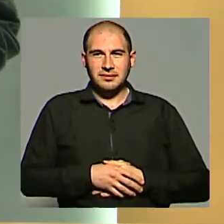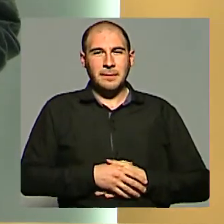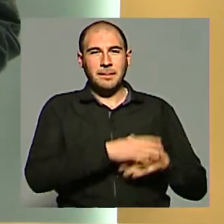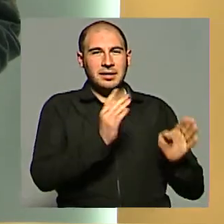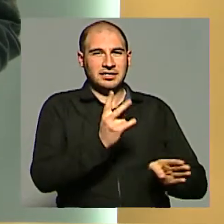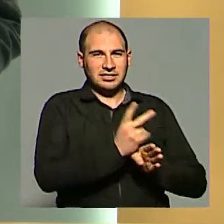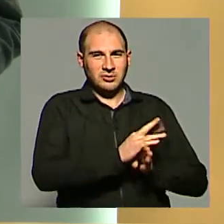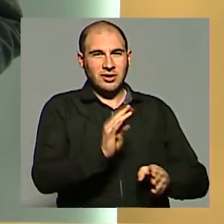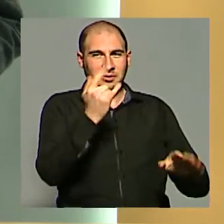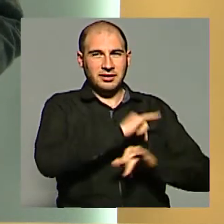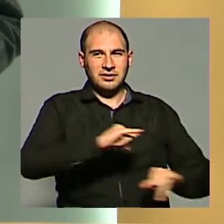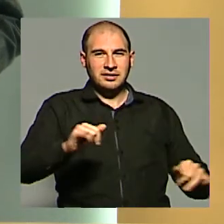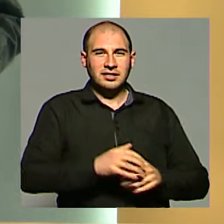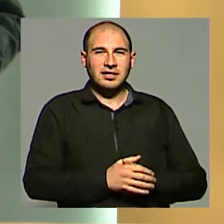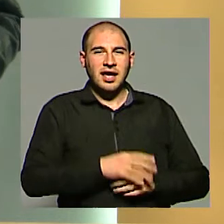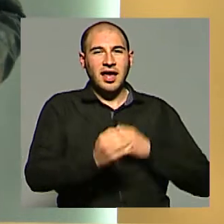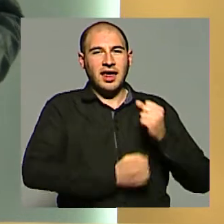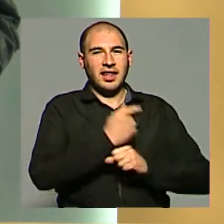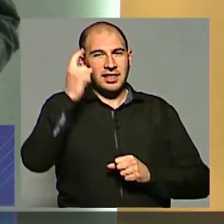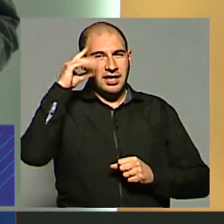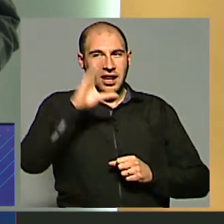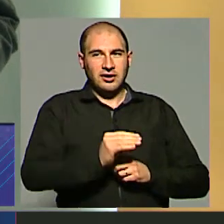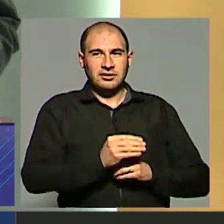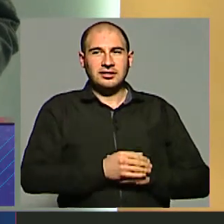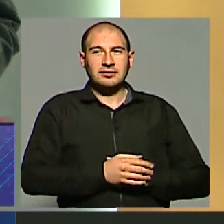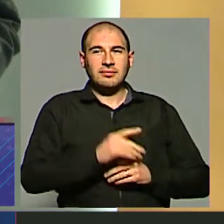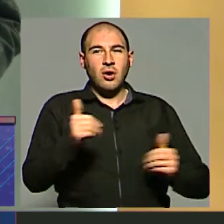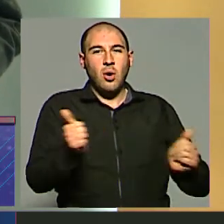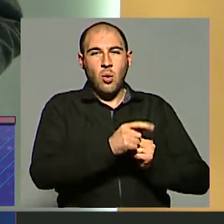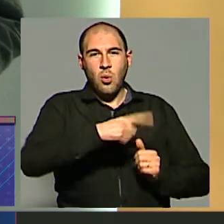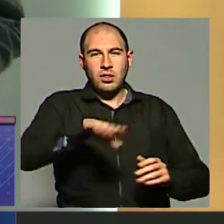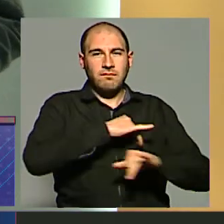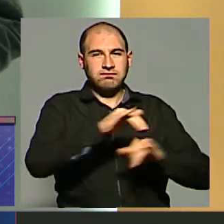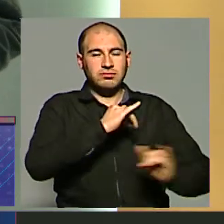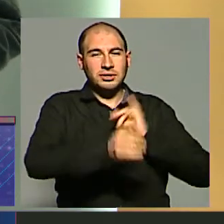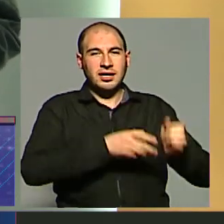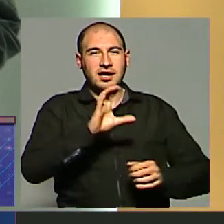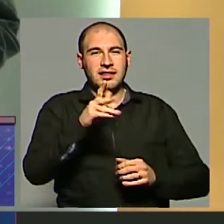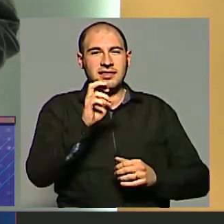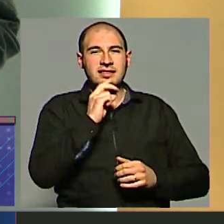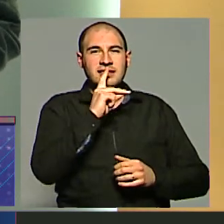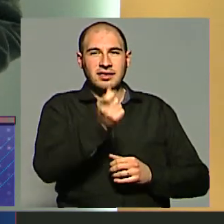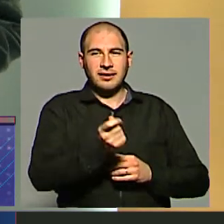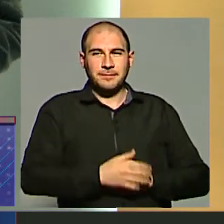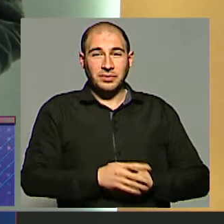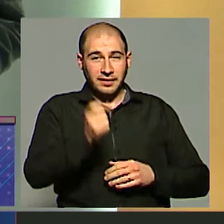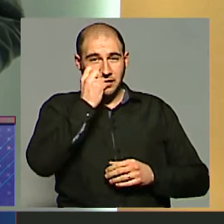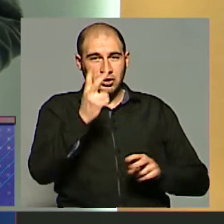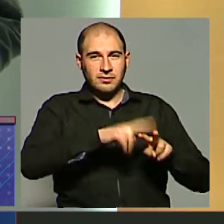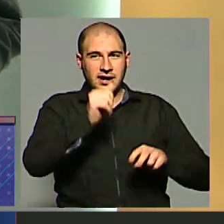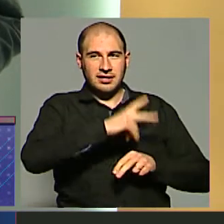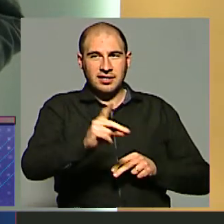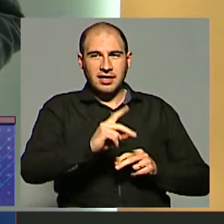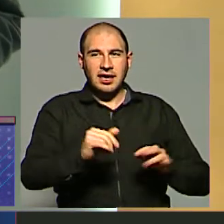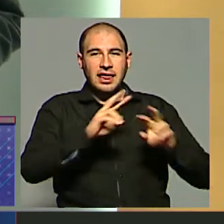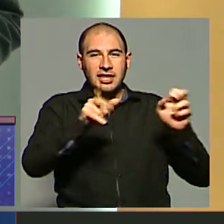Segundo bloque de Unidiversidad Noticias hasta las 22 horas. Los vamos a estar acompañando con la información por el canal 30 de la televisión digital abierta, 22 en Supercanal